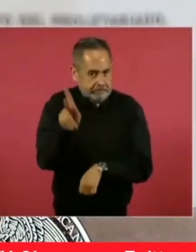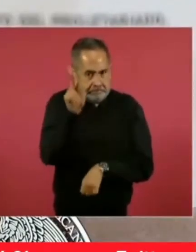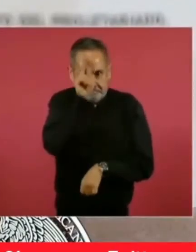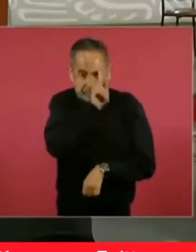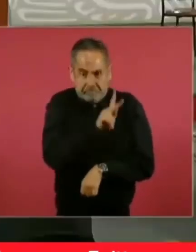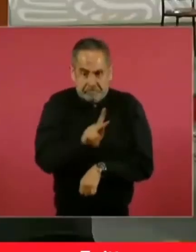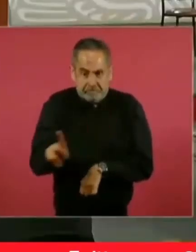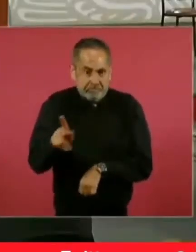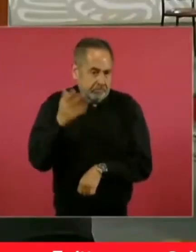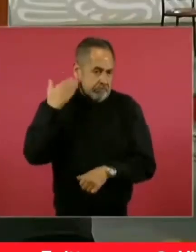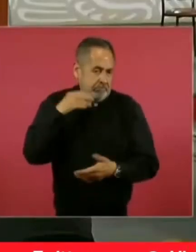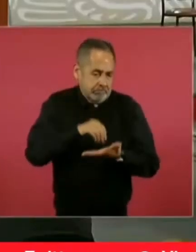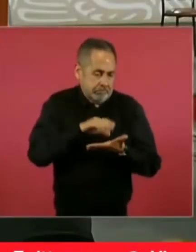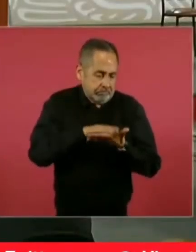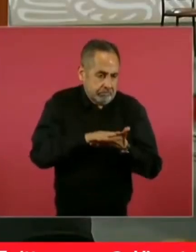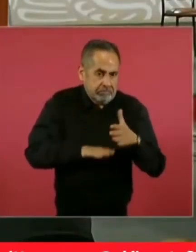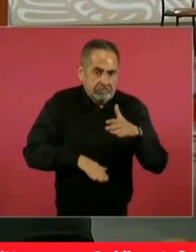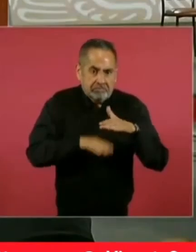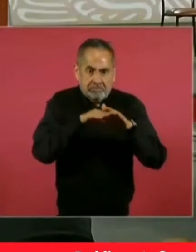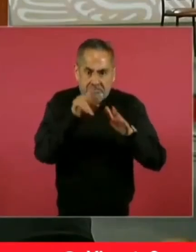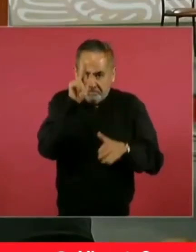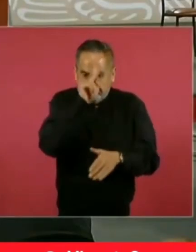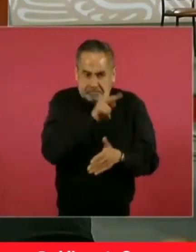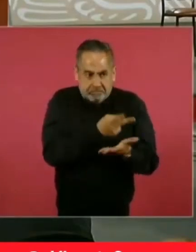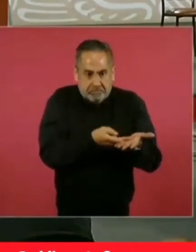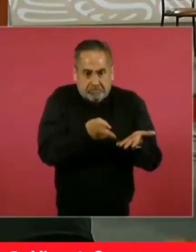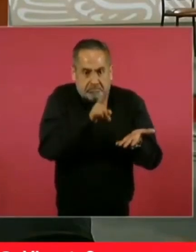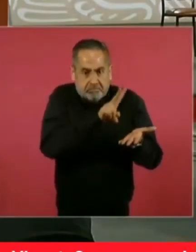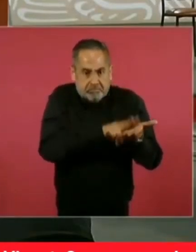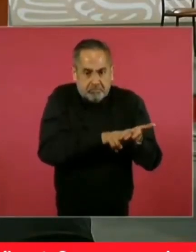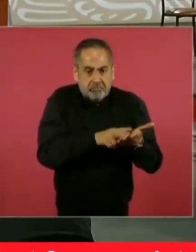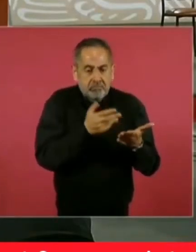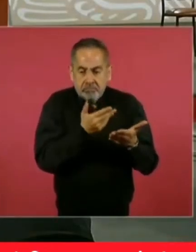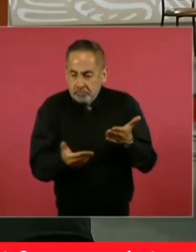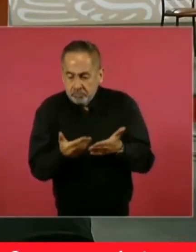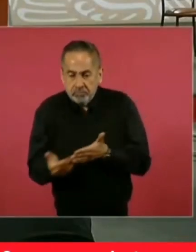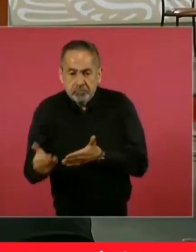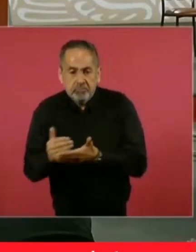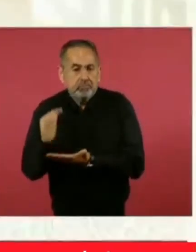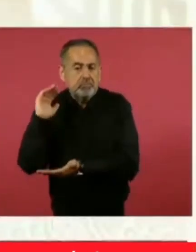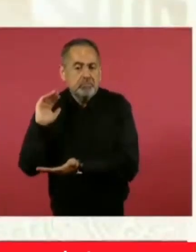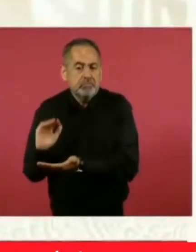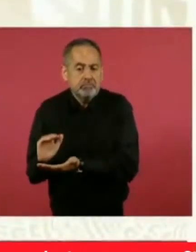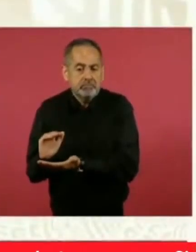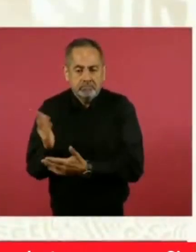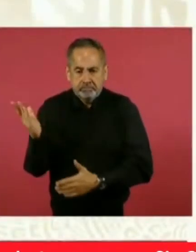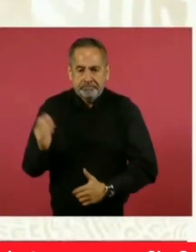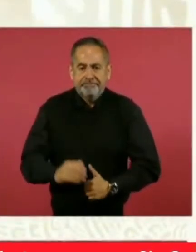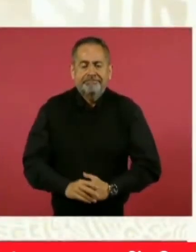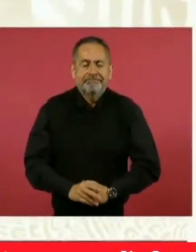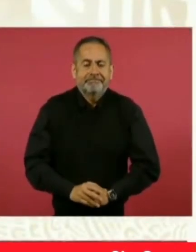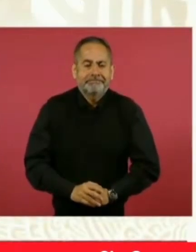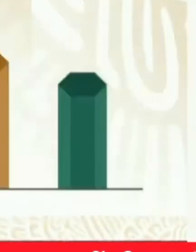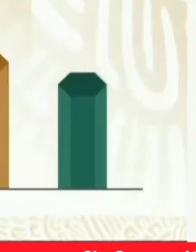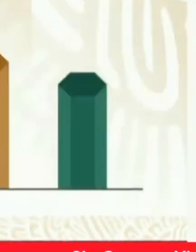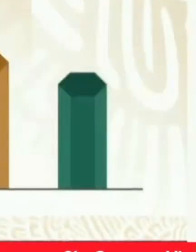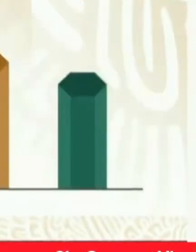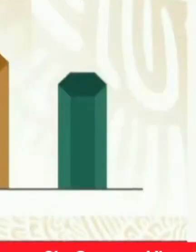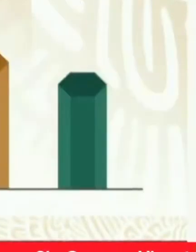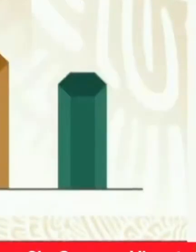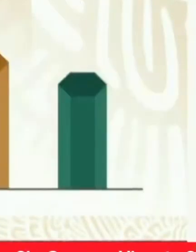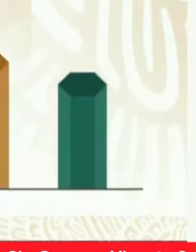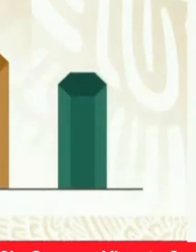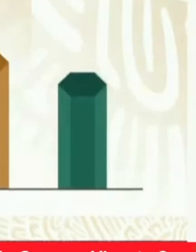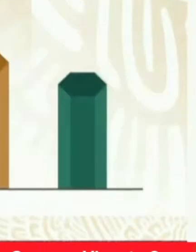desde que se tiene registro y es casi el doble comparada con el sexenio encabezado por el presidente Andrés Manuel López